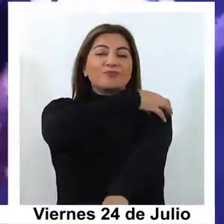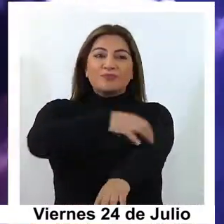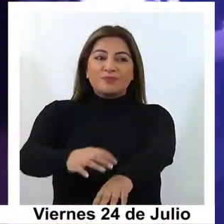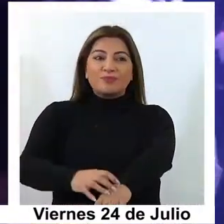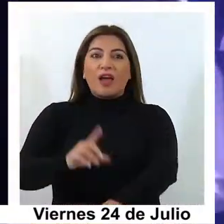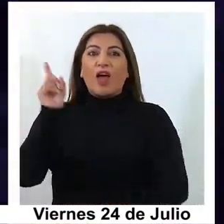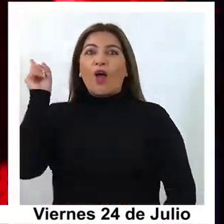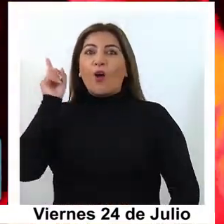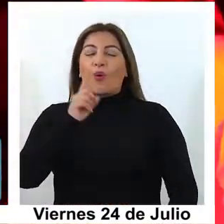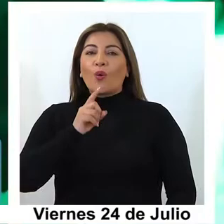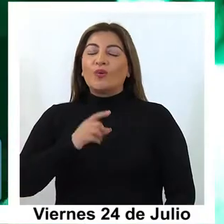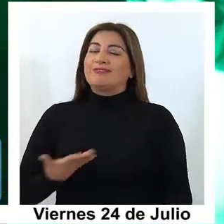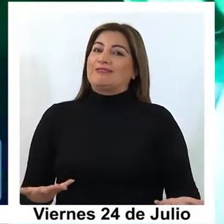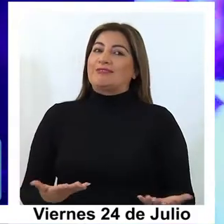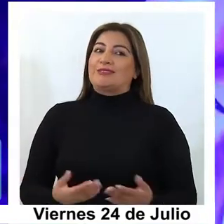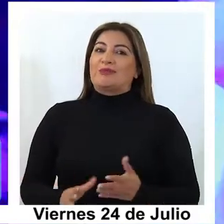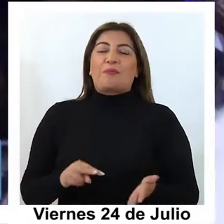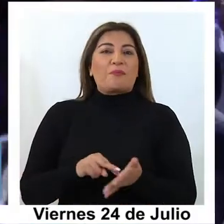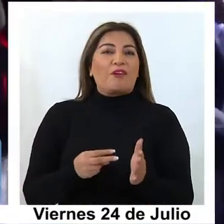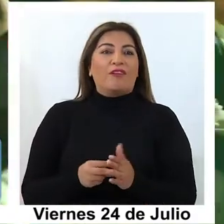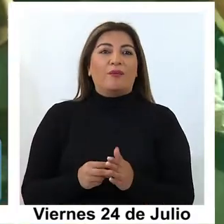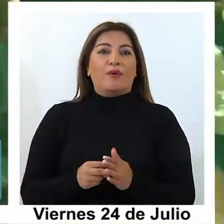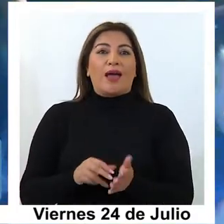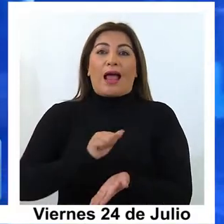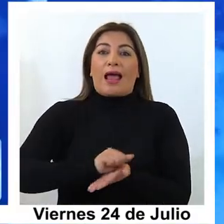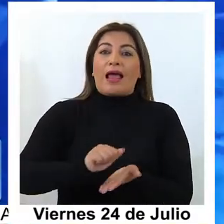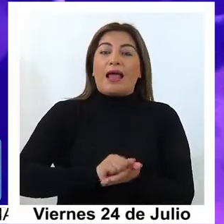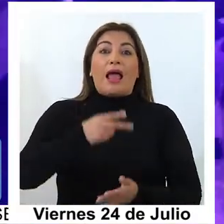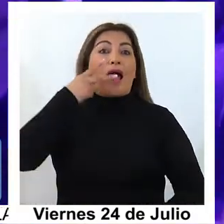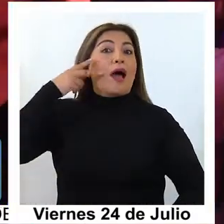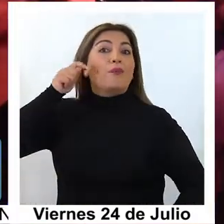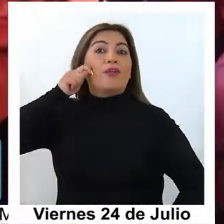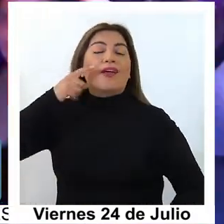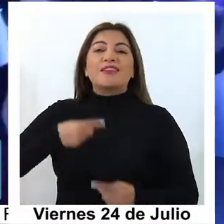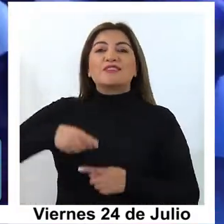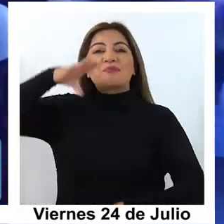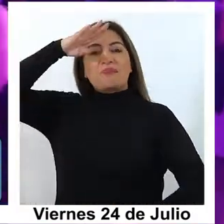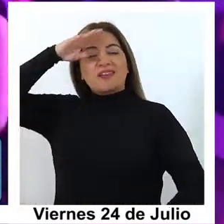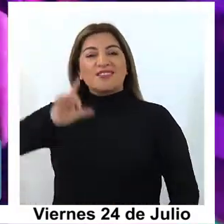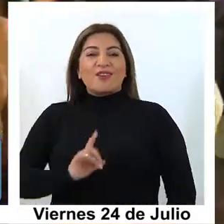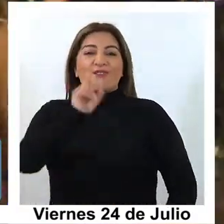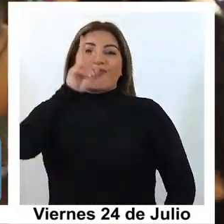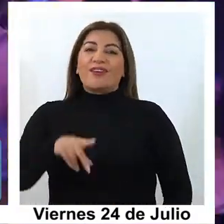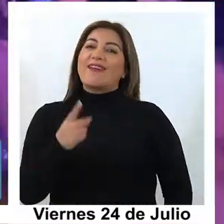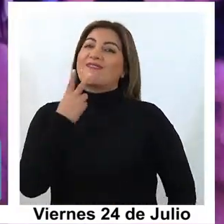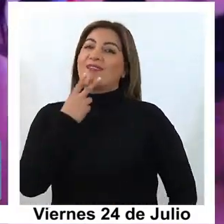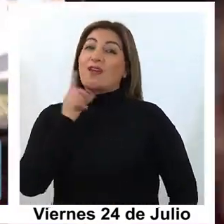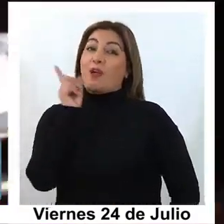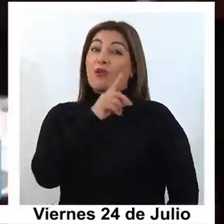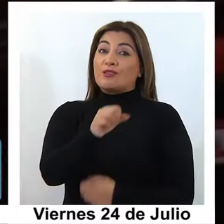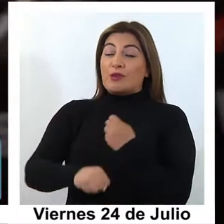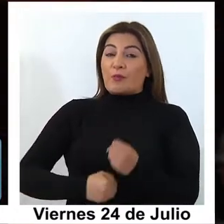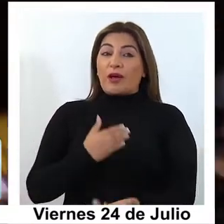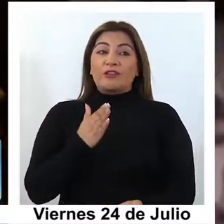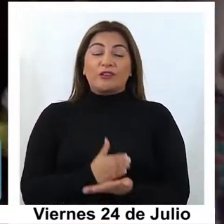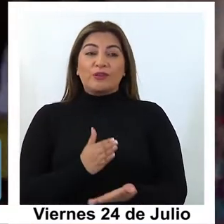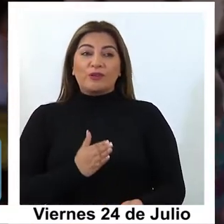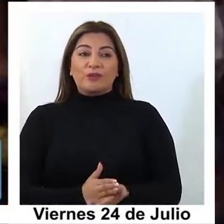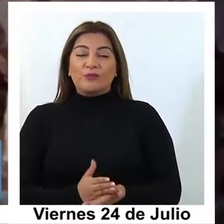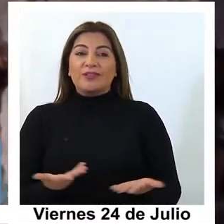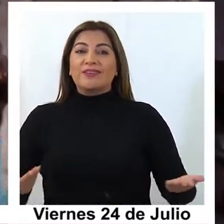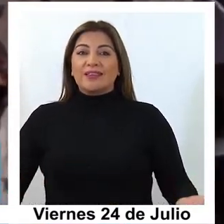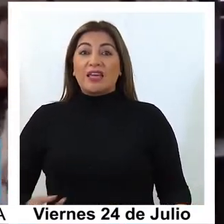último gondoro y las citaciones al apoderado. Experiencias tradicionales que se viven en el último año escolar, pero que la